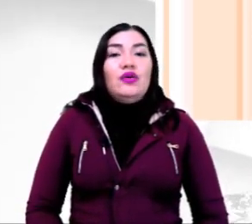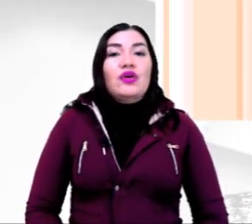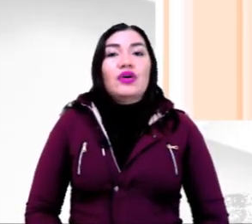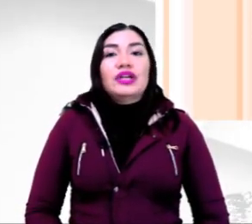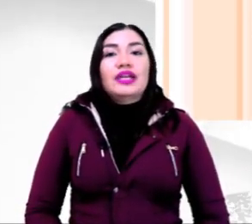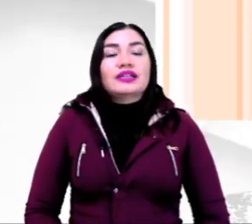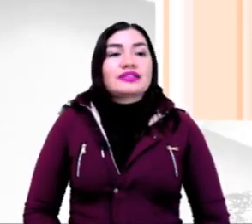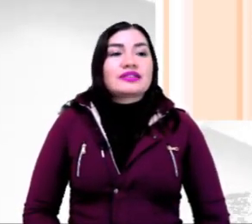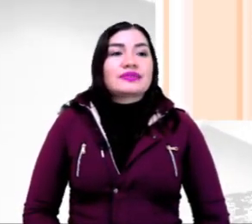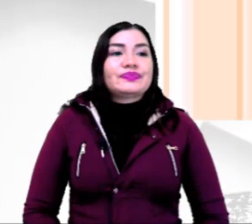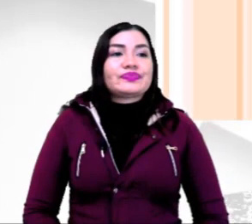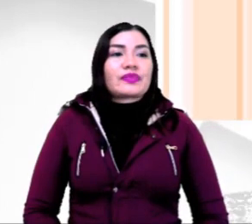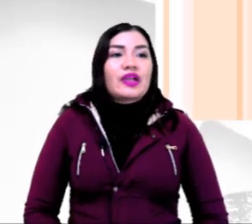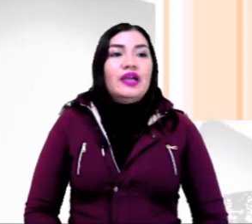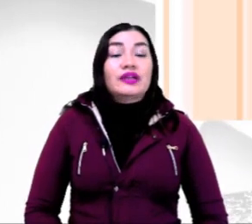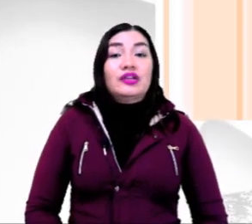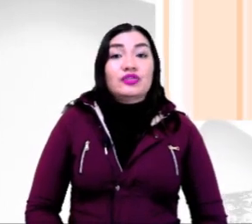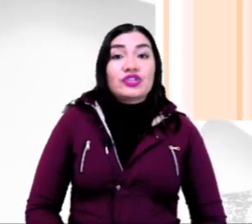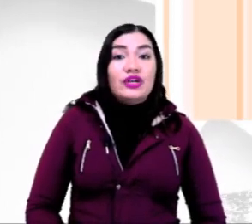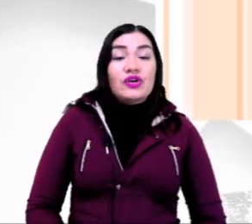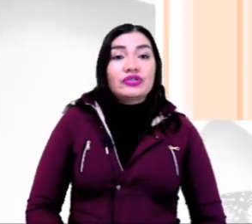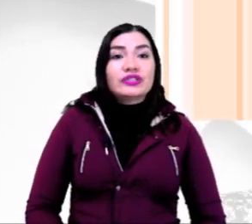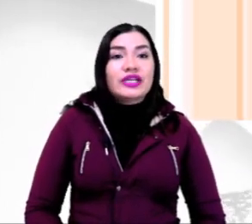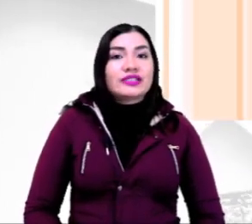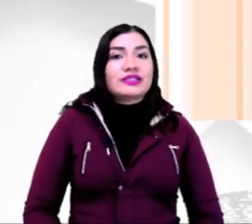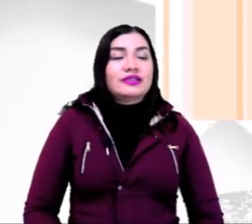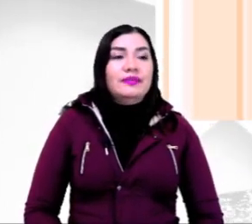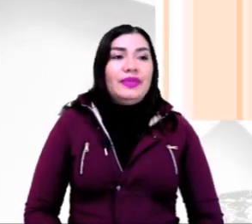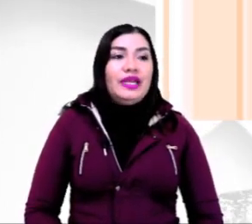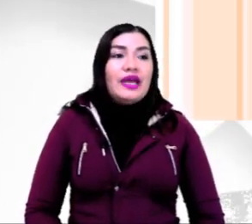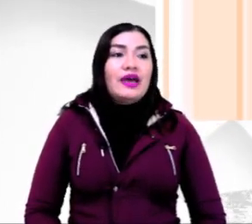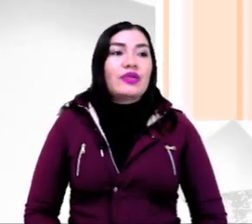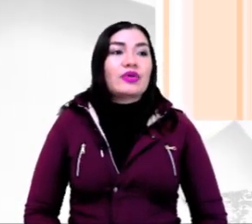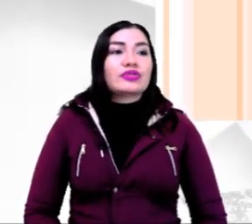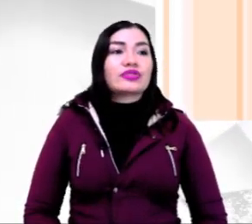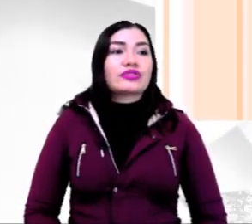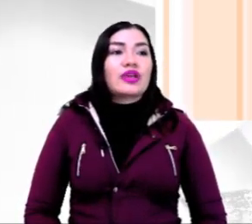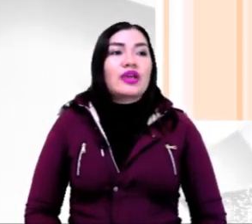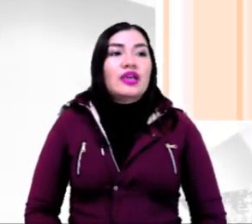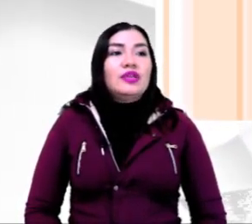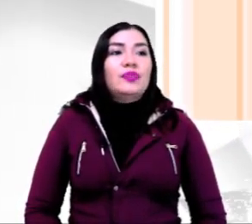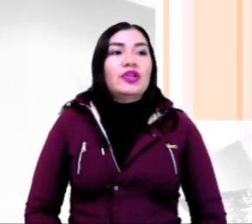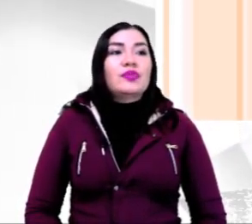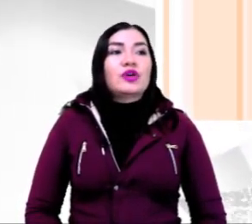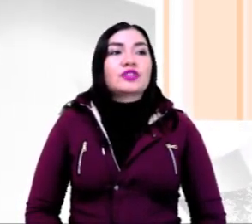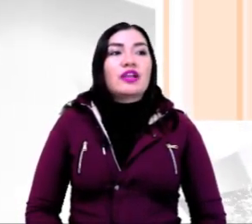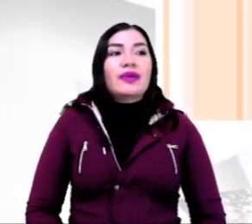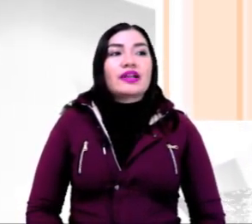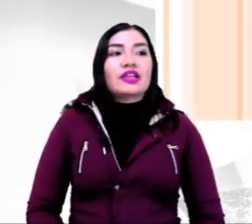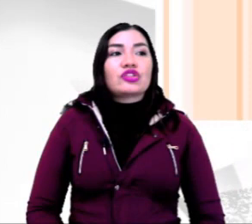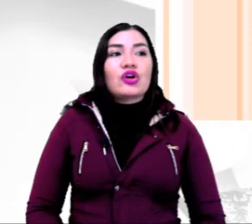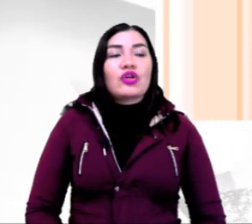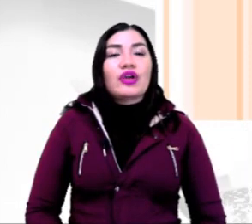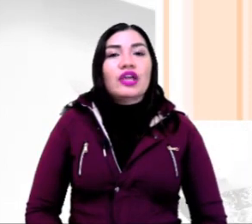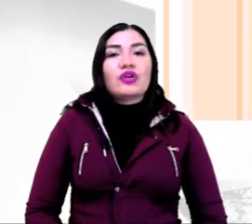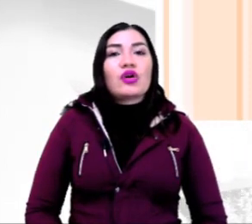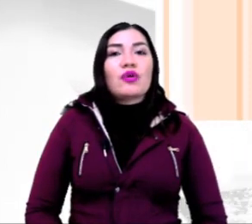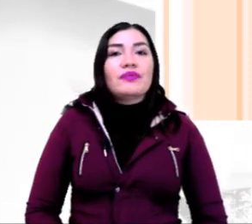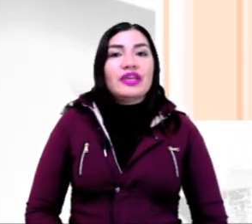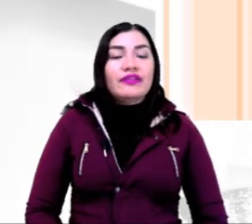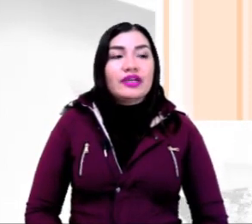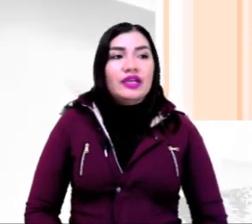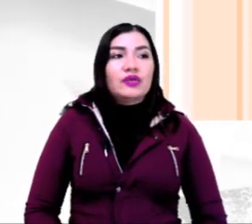hay leones, hay rinocerontes, venados, y podemos observar que todos